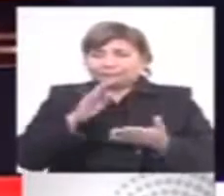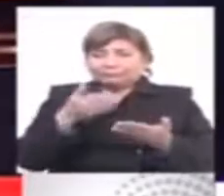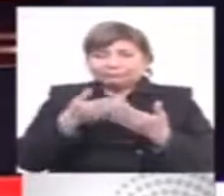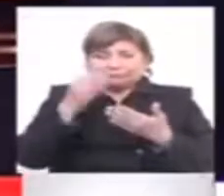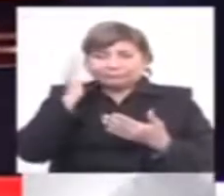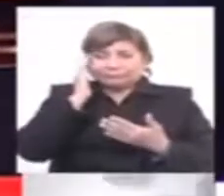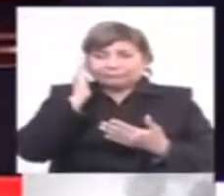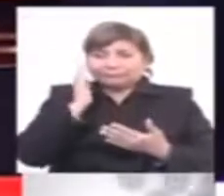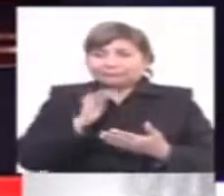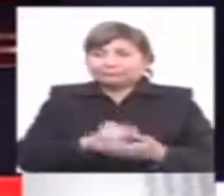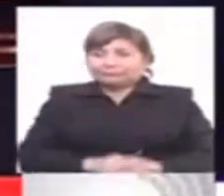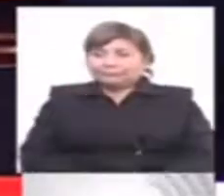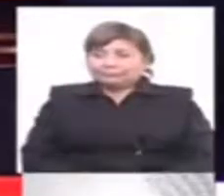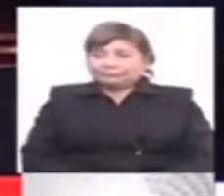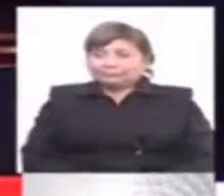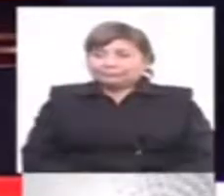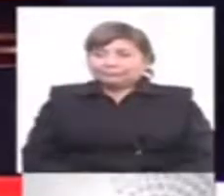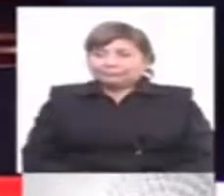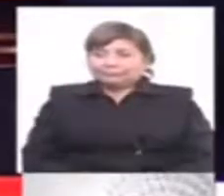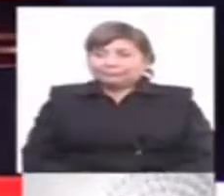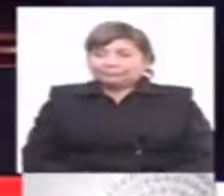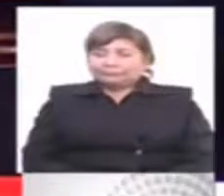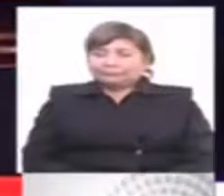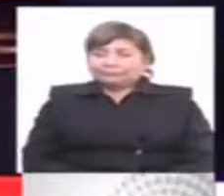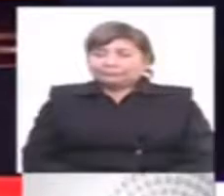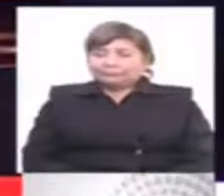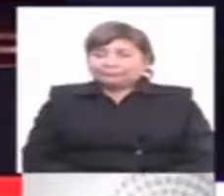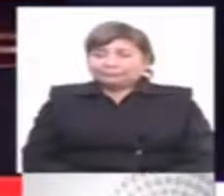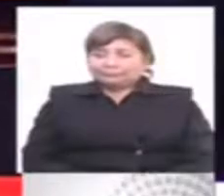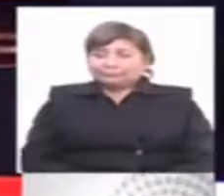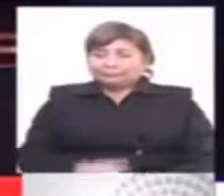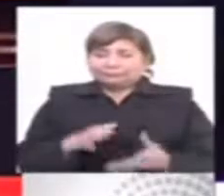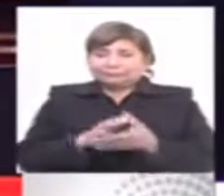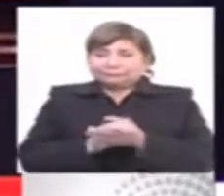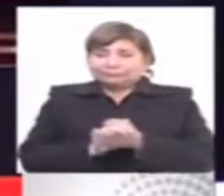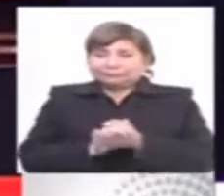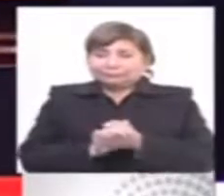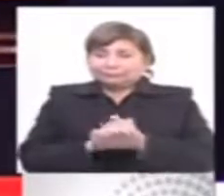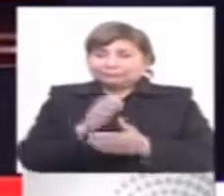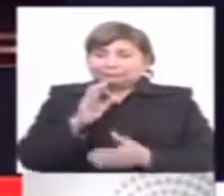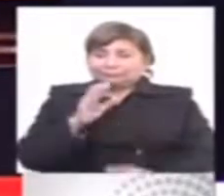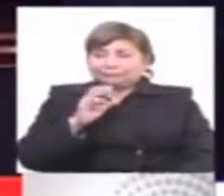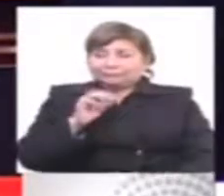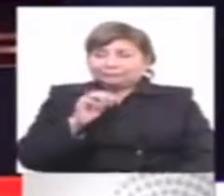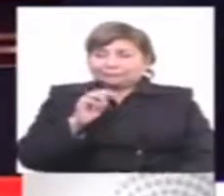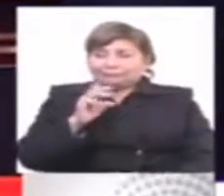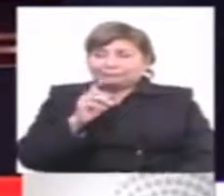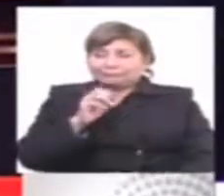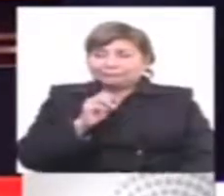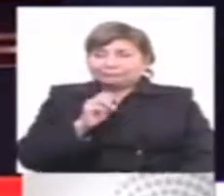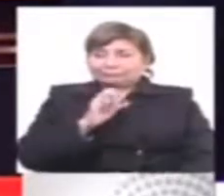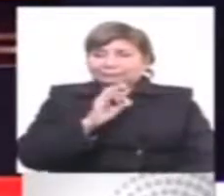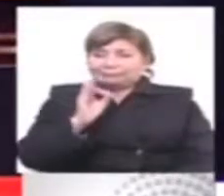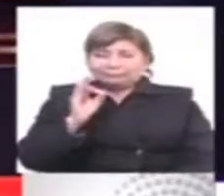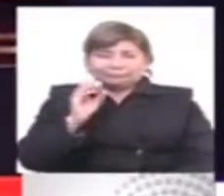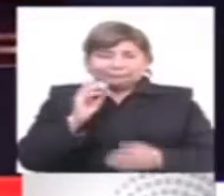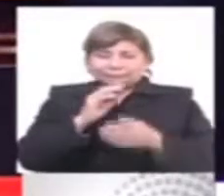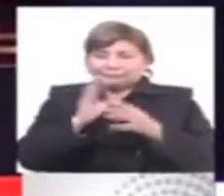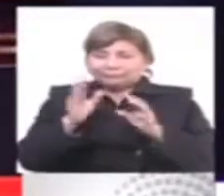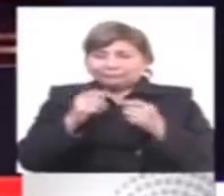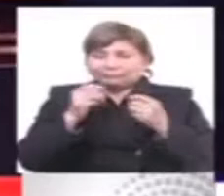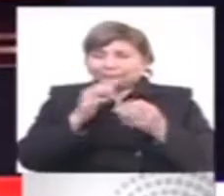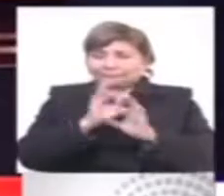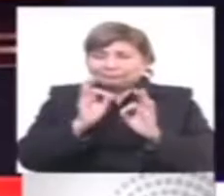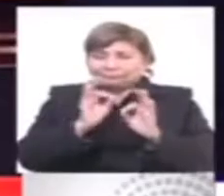todos, y estaban de duelo nuestro colega Fernando Herrera. No ha habido ninguna intención de alargarlo